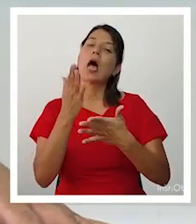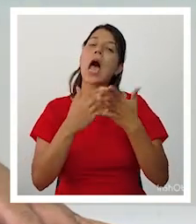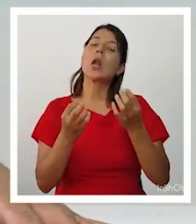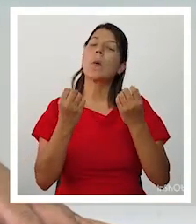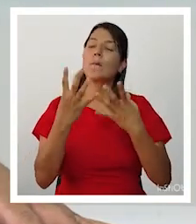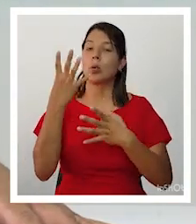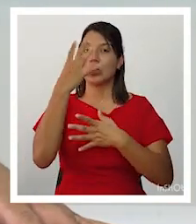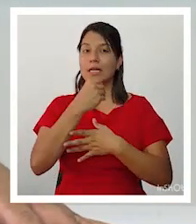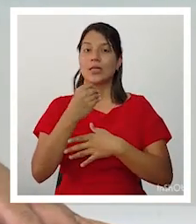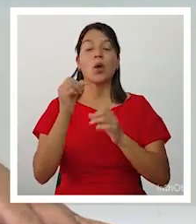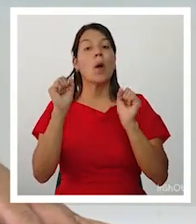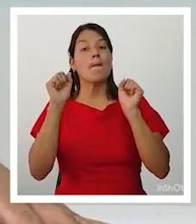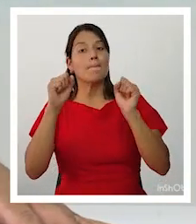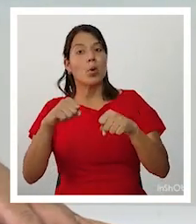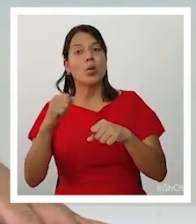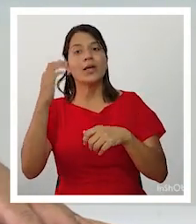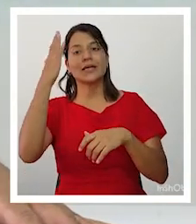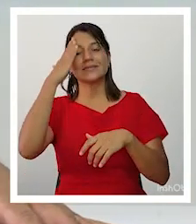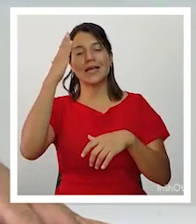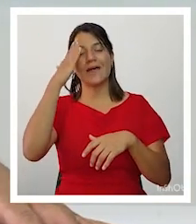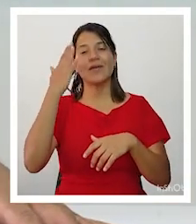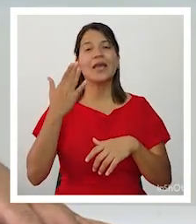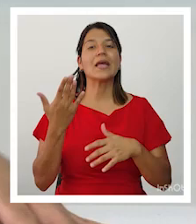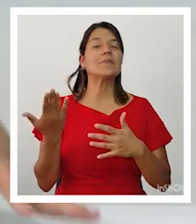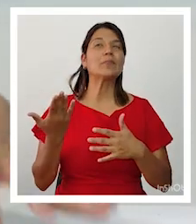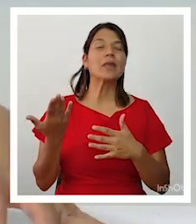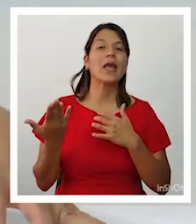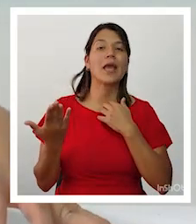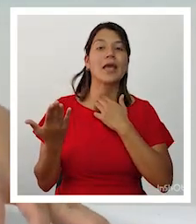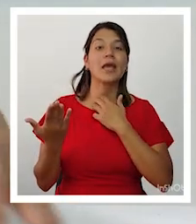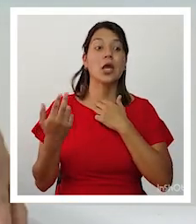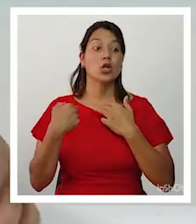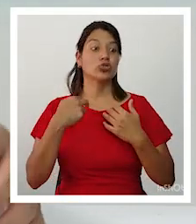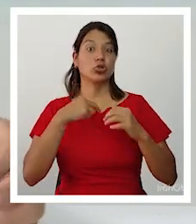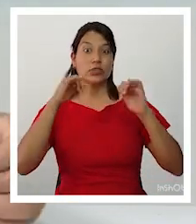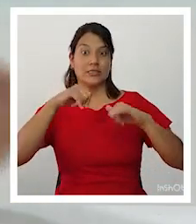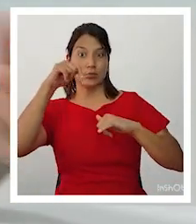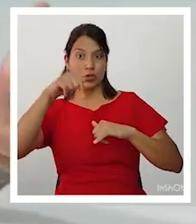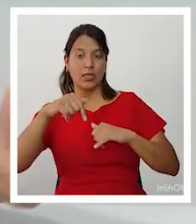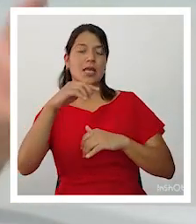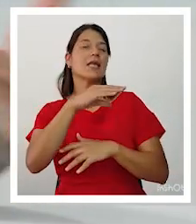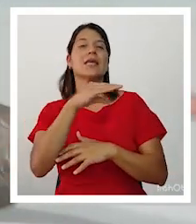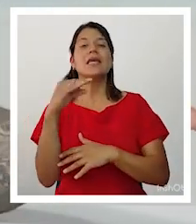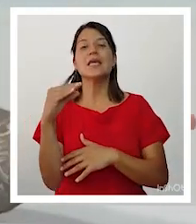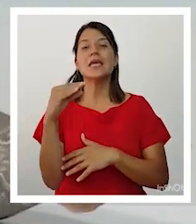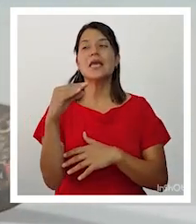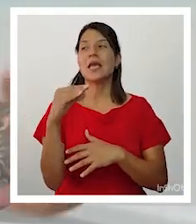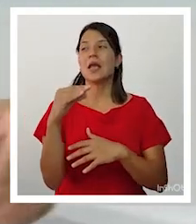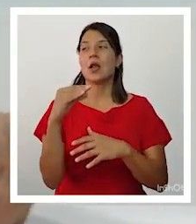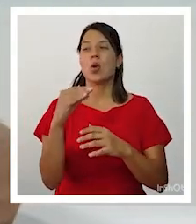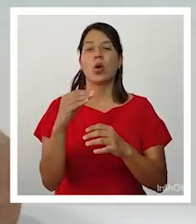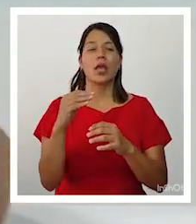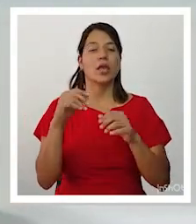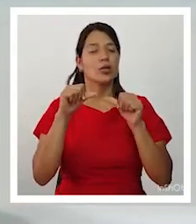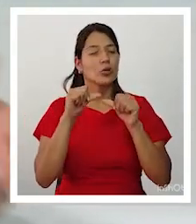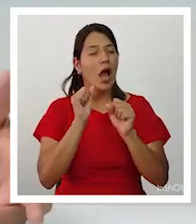el poder saber de que estamos acá y lo que nos enciende es ese fuego